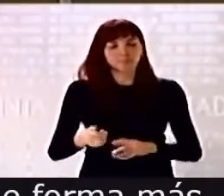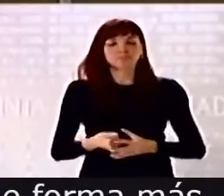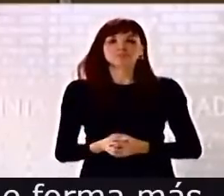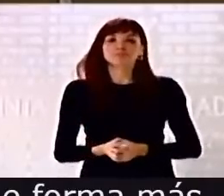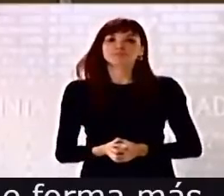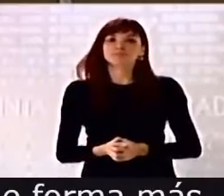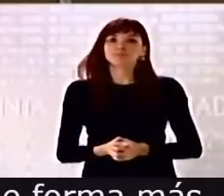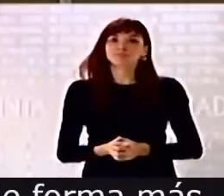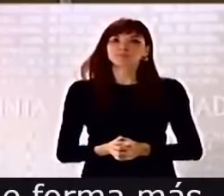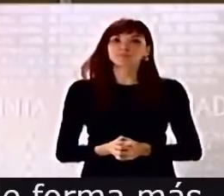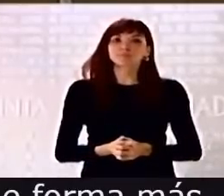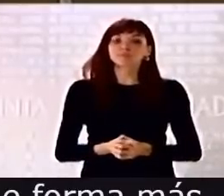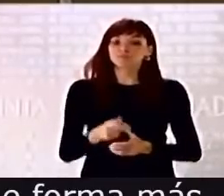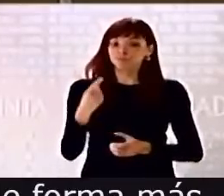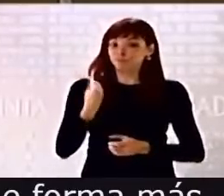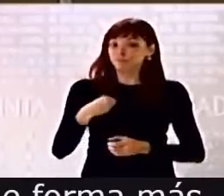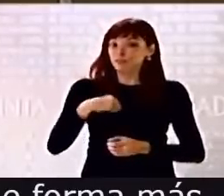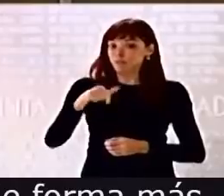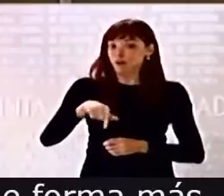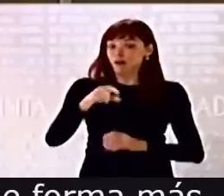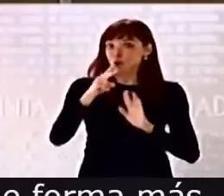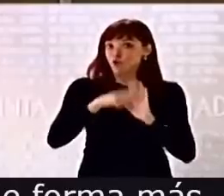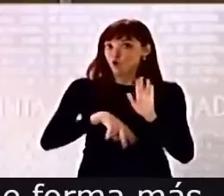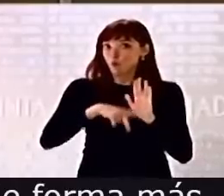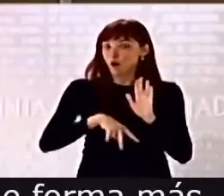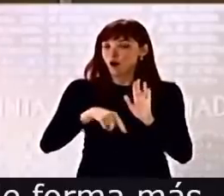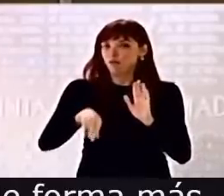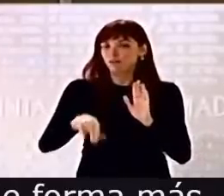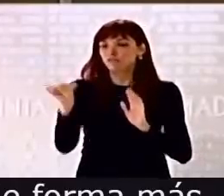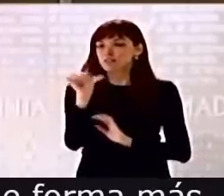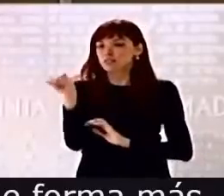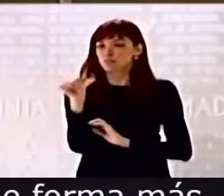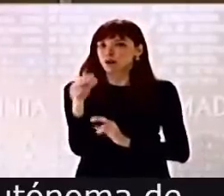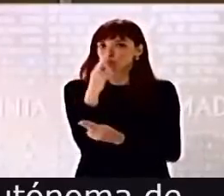La norma se publicará a lo largo del fin de semana,